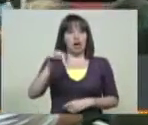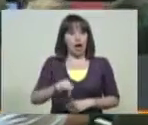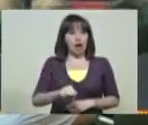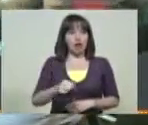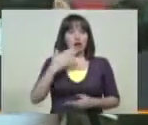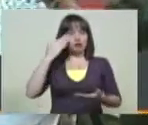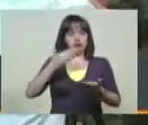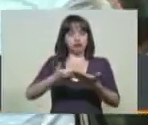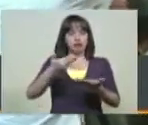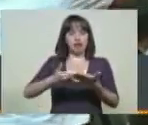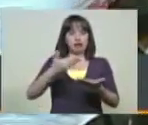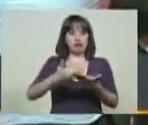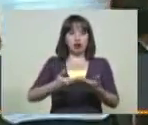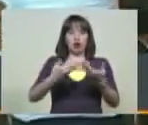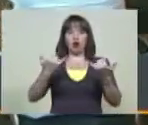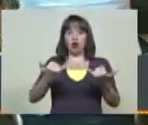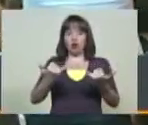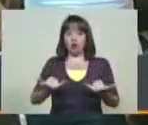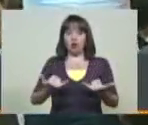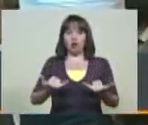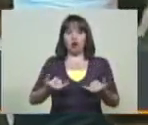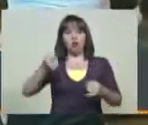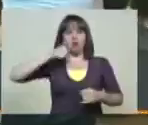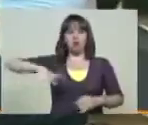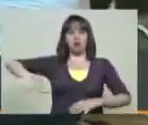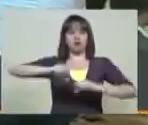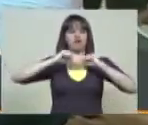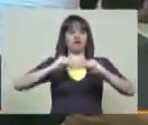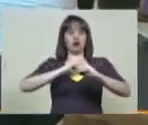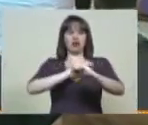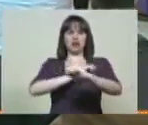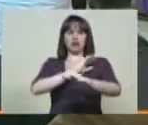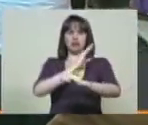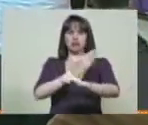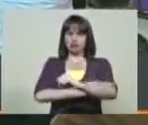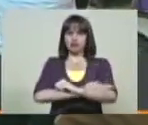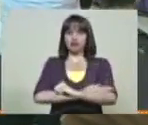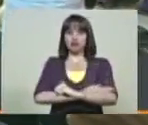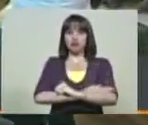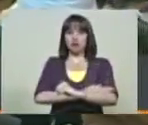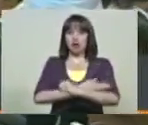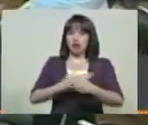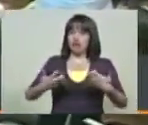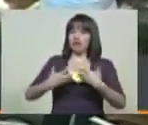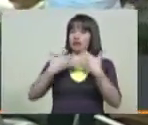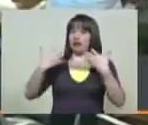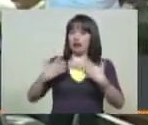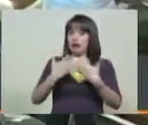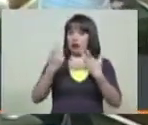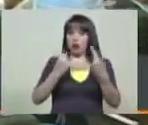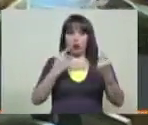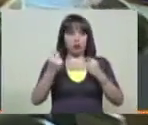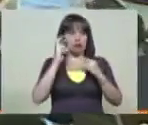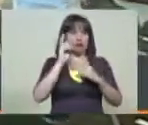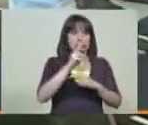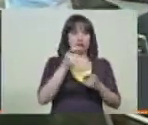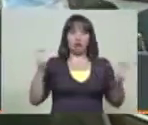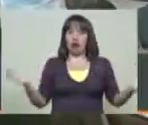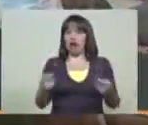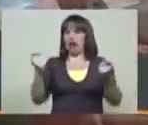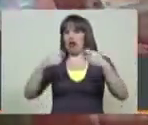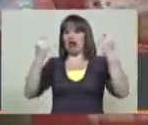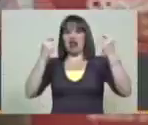testigos de la firmeza y del coraje con el que se está enfrentando la guerra económica la campaña mediática